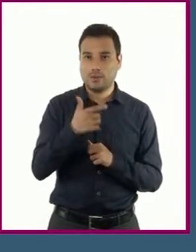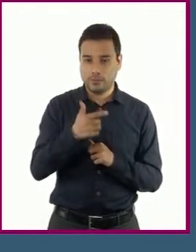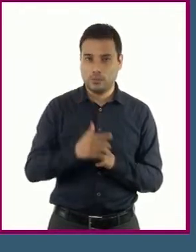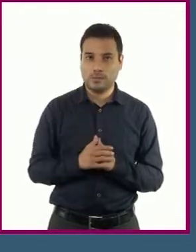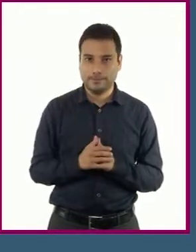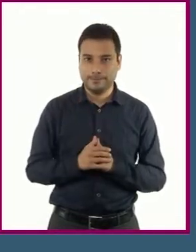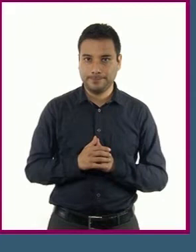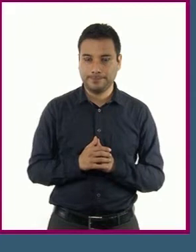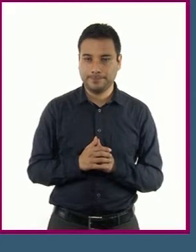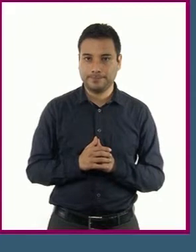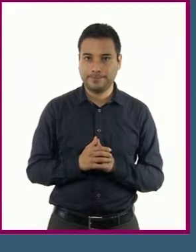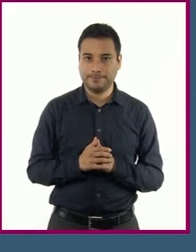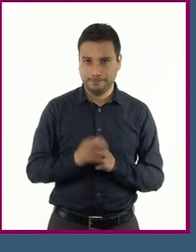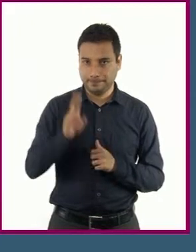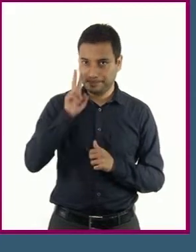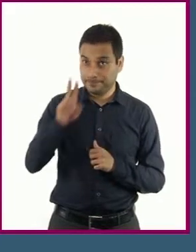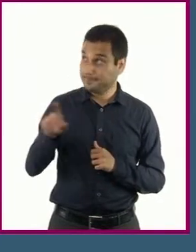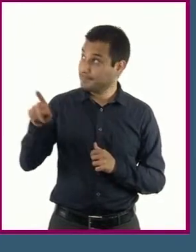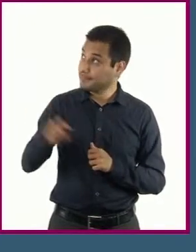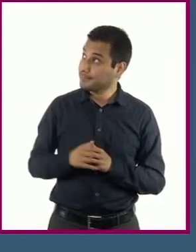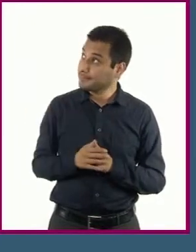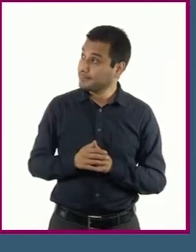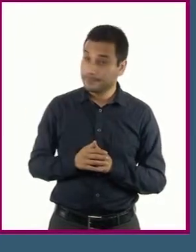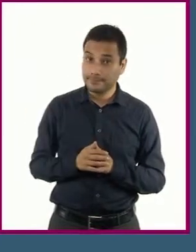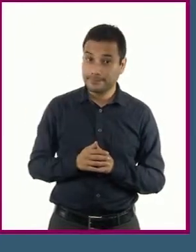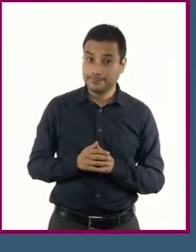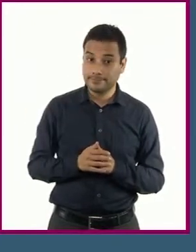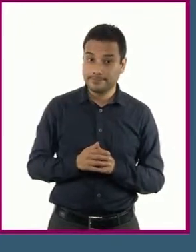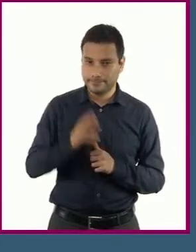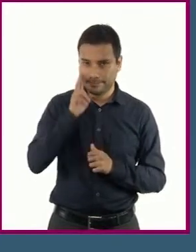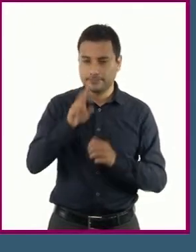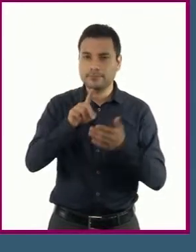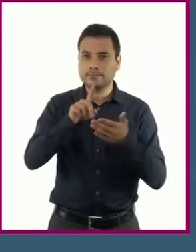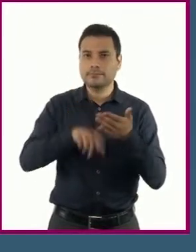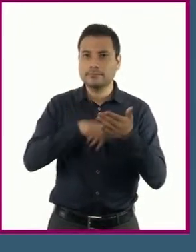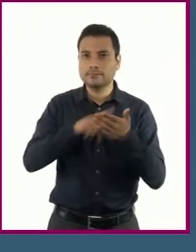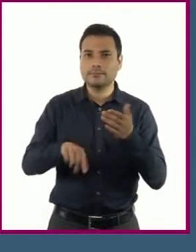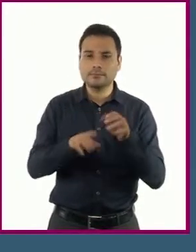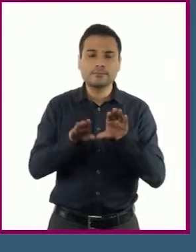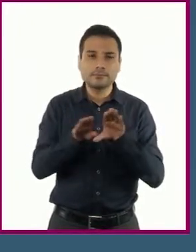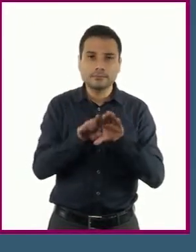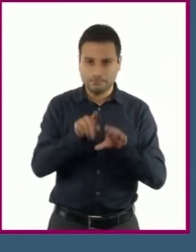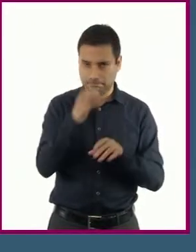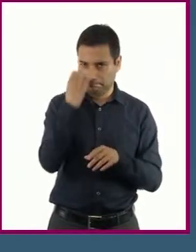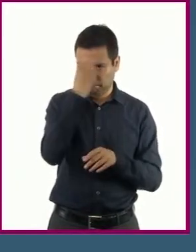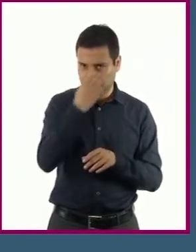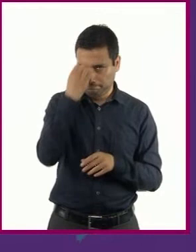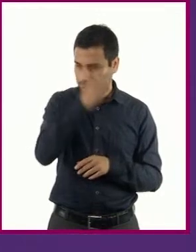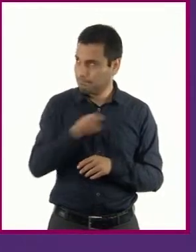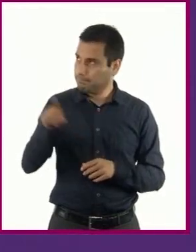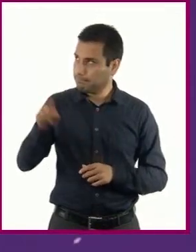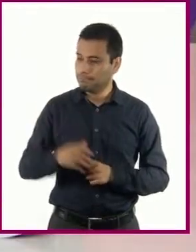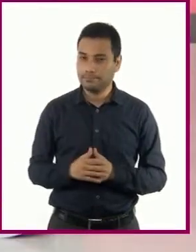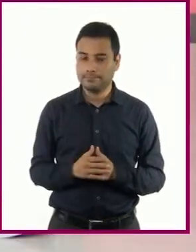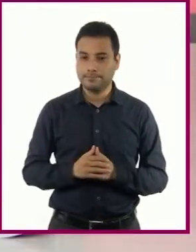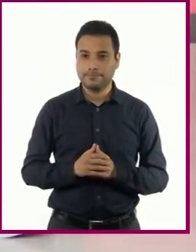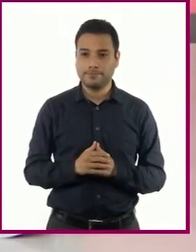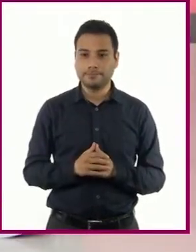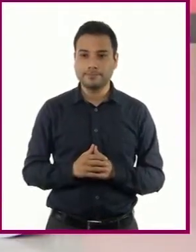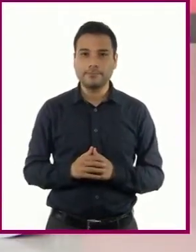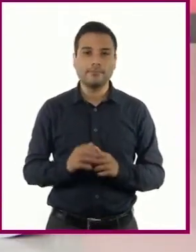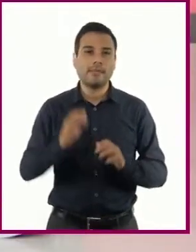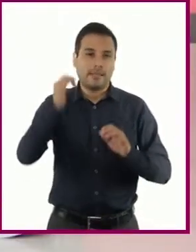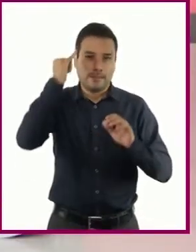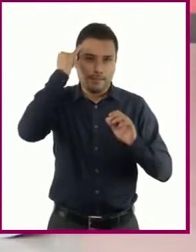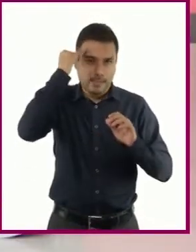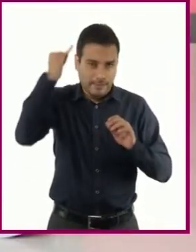bombones. Observen cómo se cancelan las unidades para obtener la masa de 5 docenas de bombones. Ahora